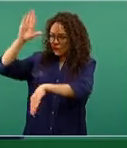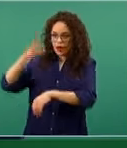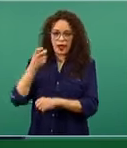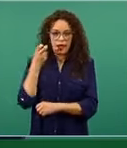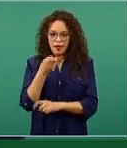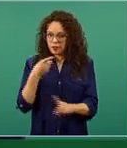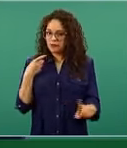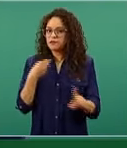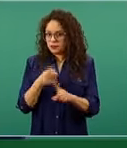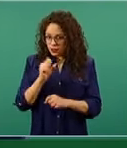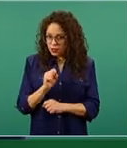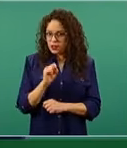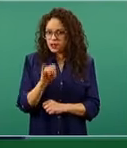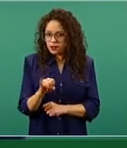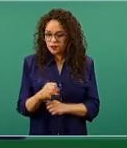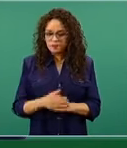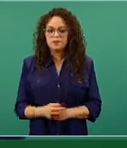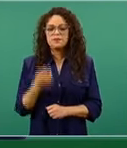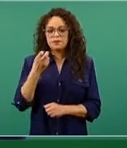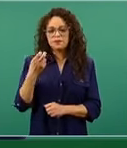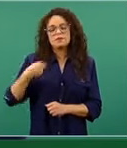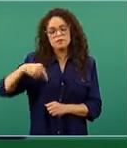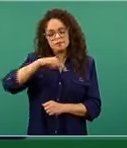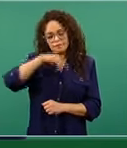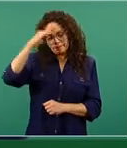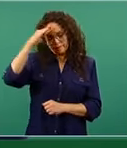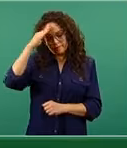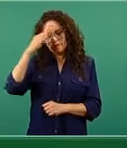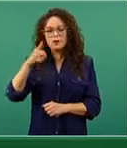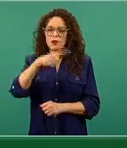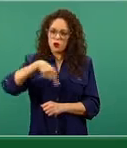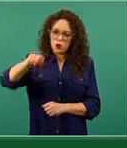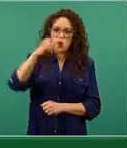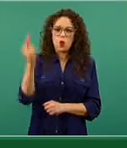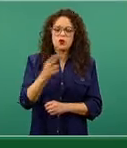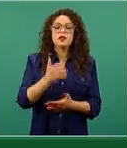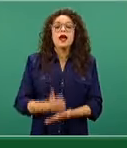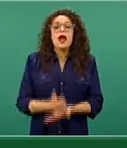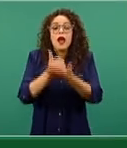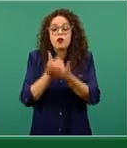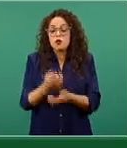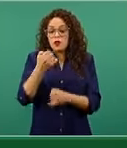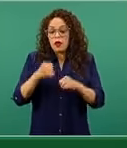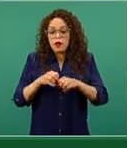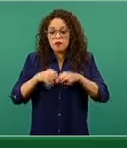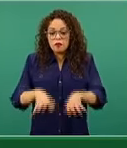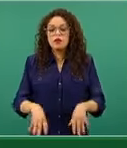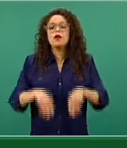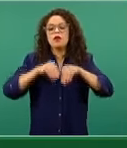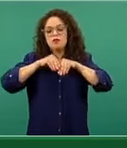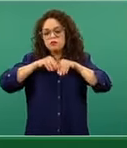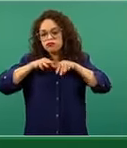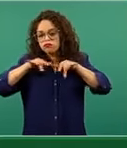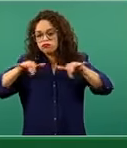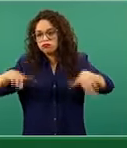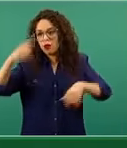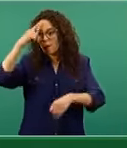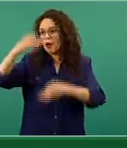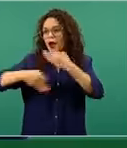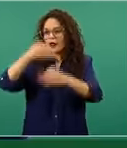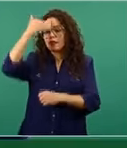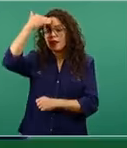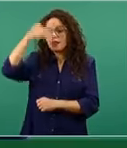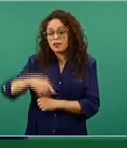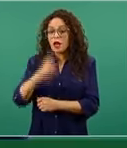básica y queremos que nos ayuden a difundir esta información para que todas las mujeres embarazadas